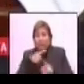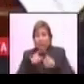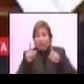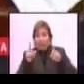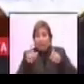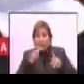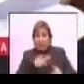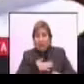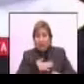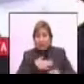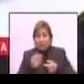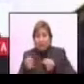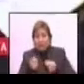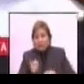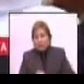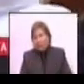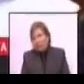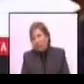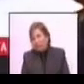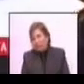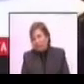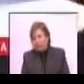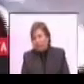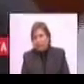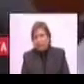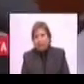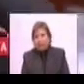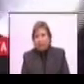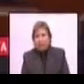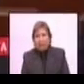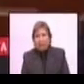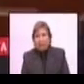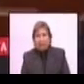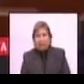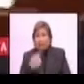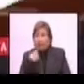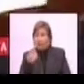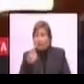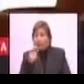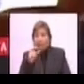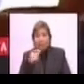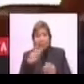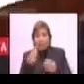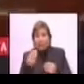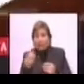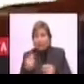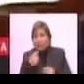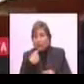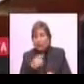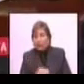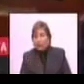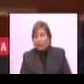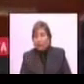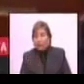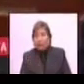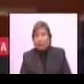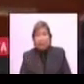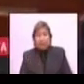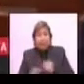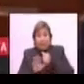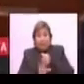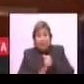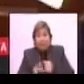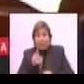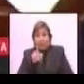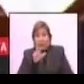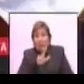embargo, bajo mi gestión, entonces hay que ver quién firma, porque comienzan con el plural, terminan con el singular, dice, en base al